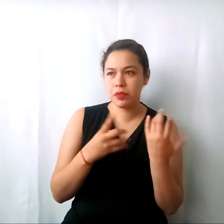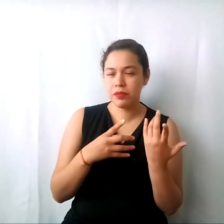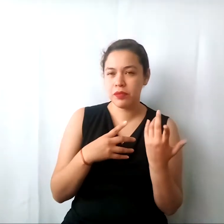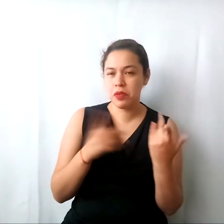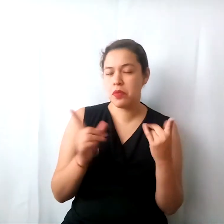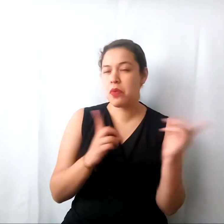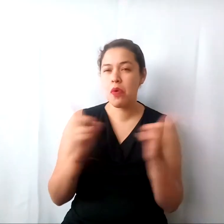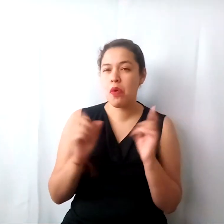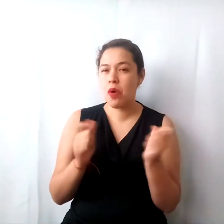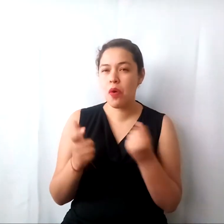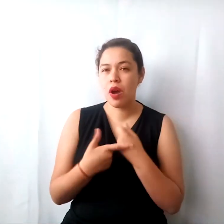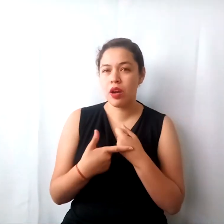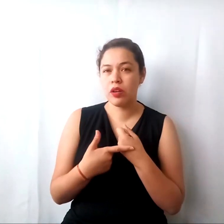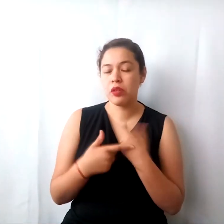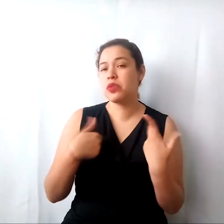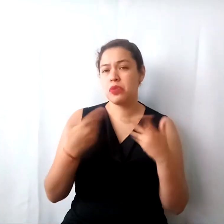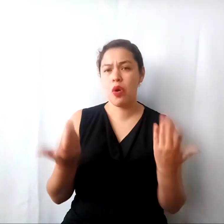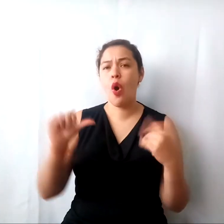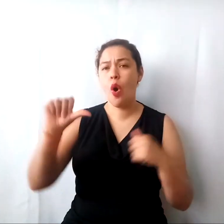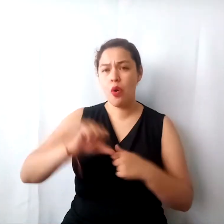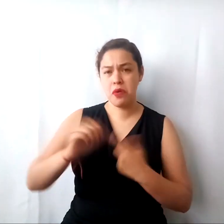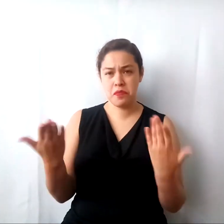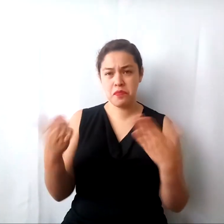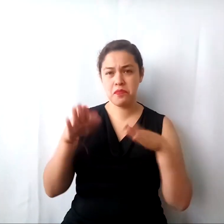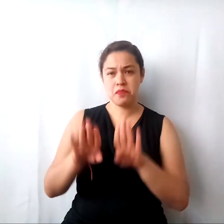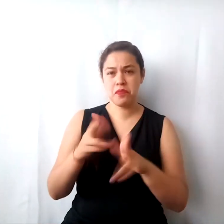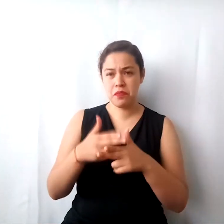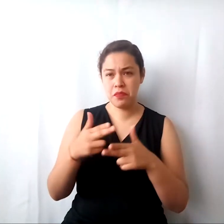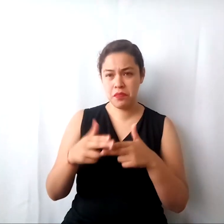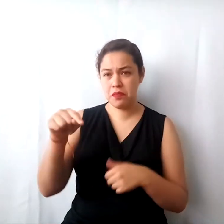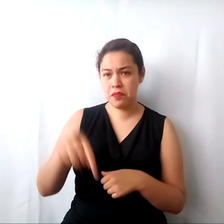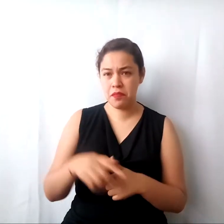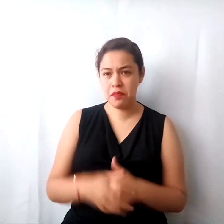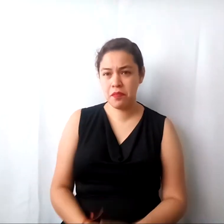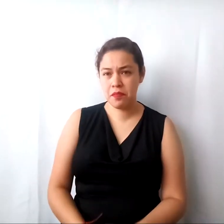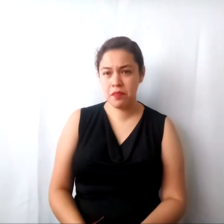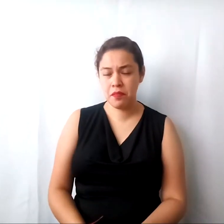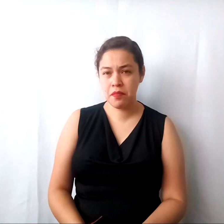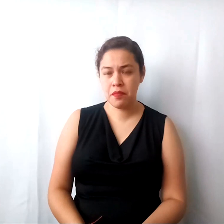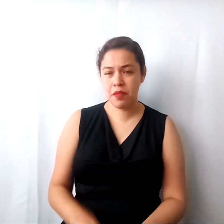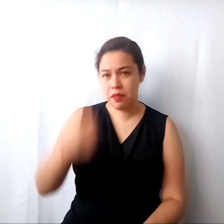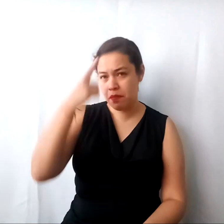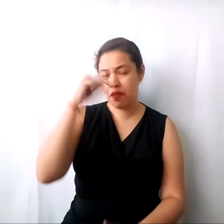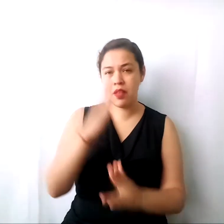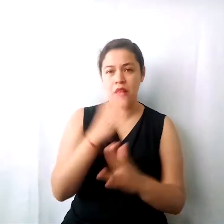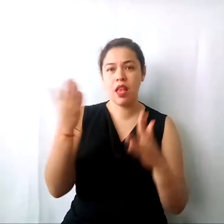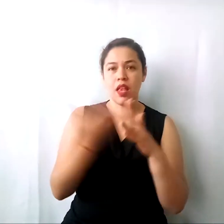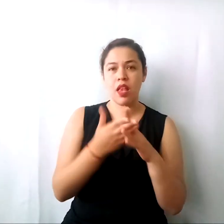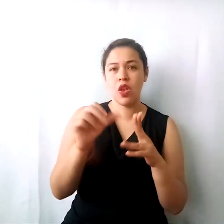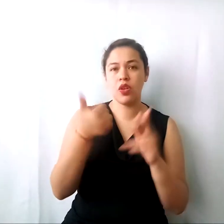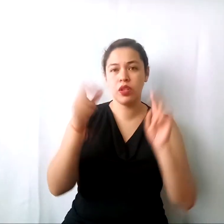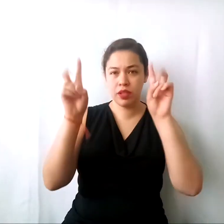inquietud, yo podría concluirlo por hoy hasta aquí, para no dejar a la mitad los demás